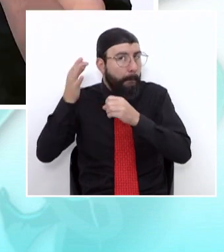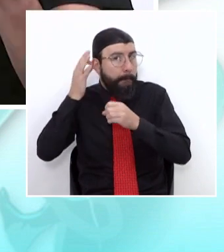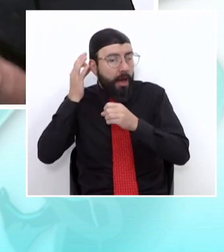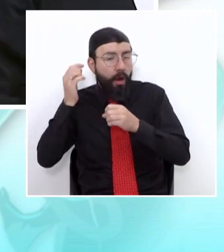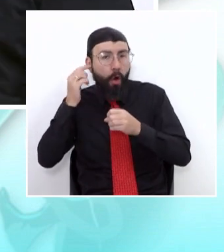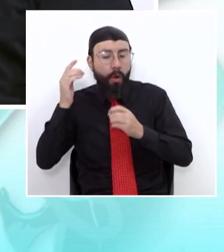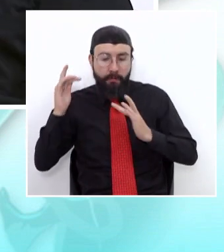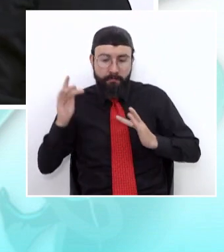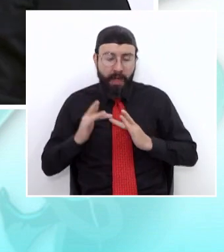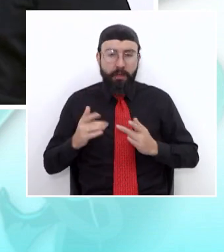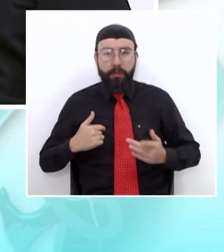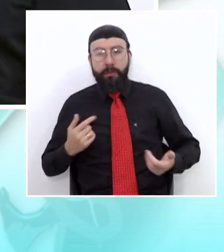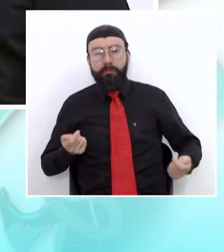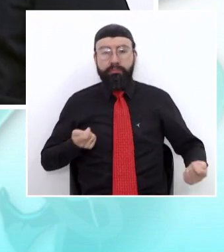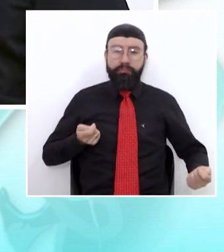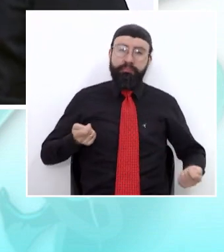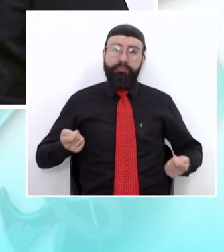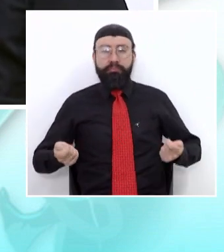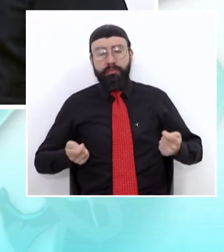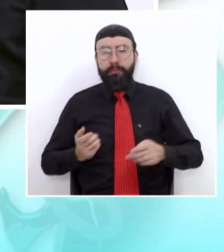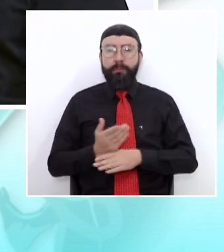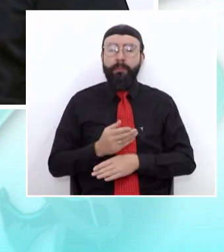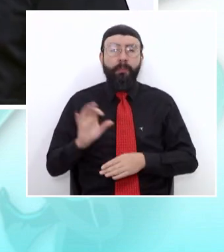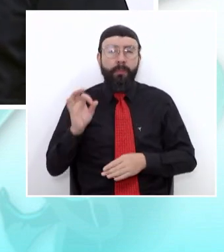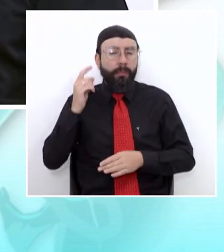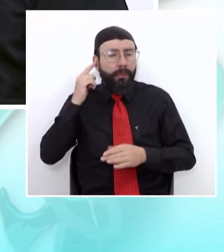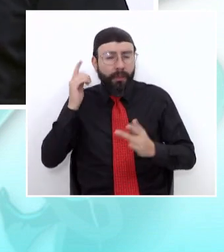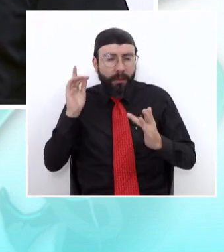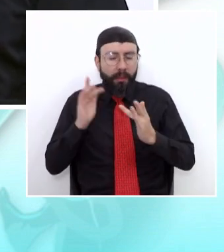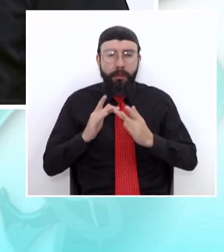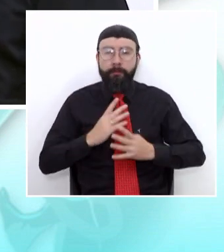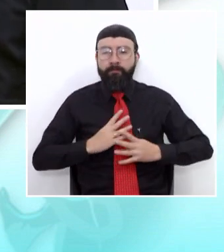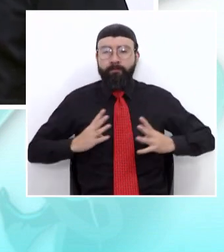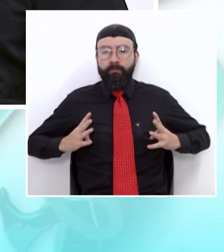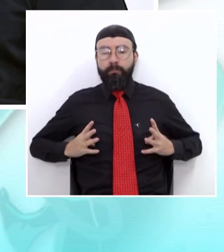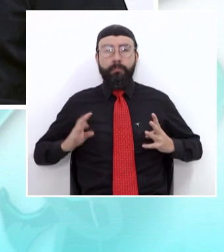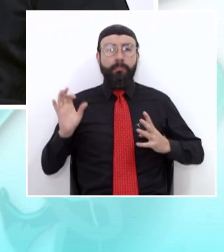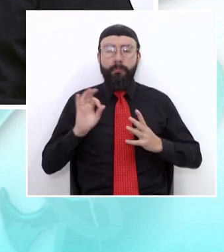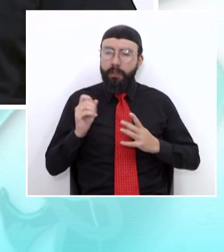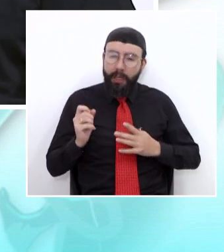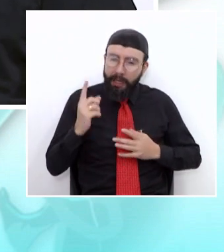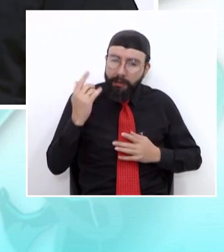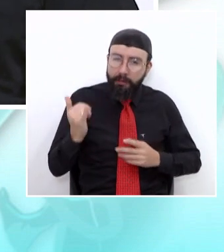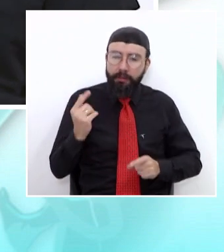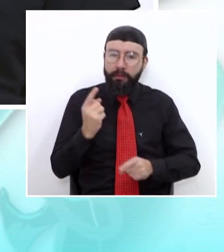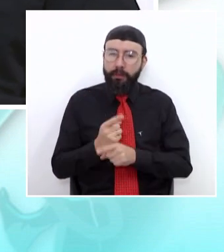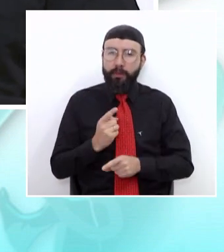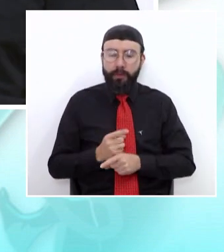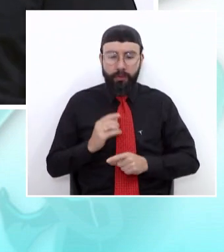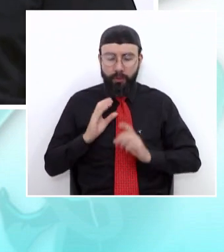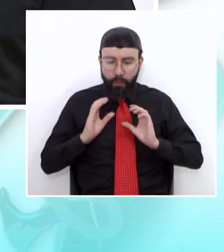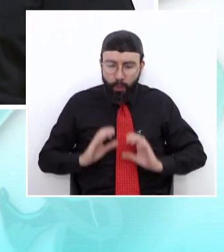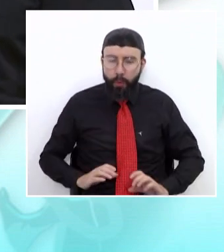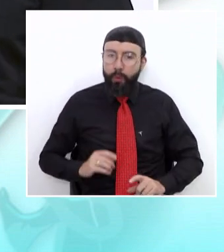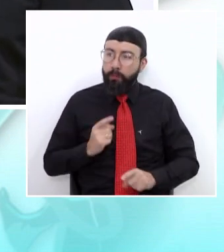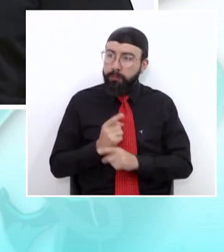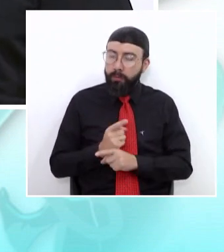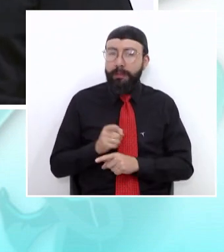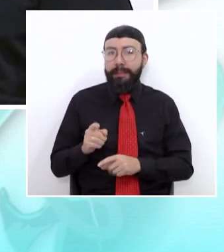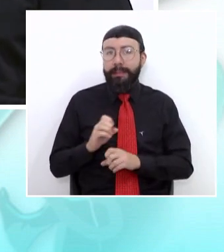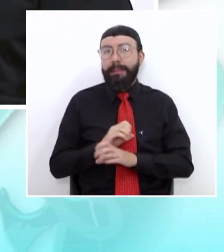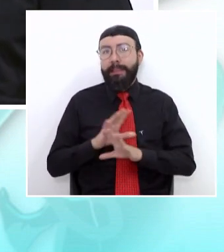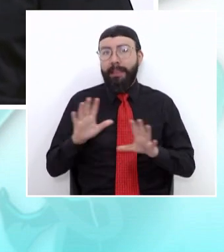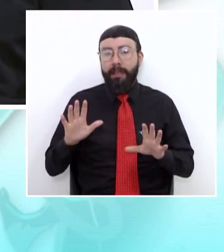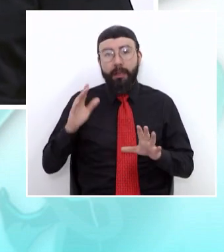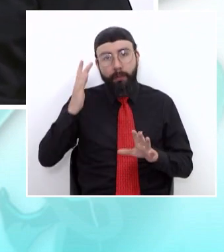de equilibrio? ¿Será que estoy alterando mi tórax? ¿Será que estoy alterando mi función gastrointestinal? Claro, y es